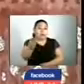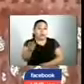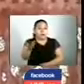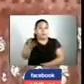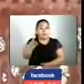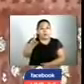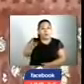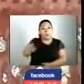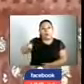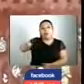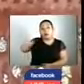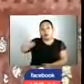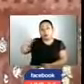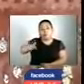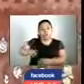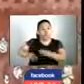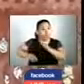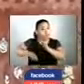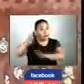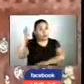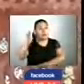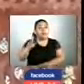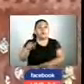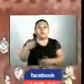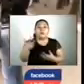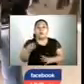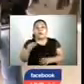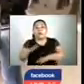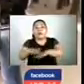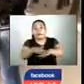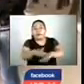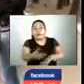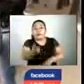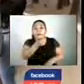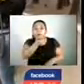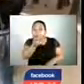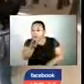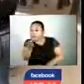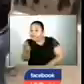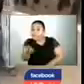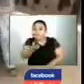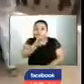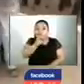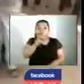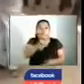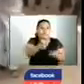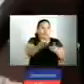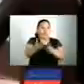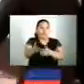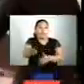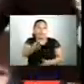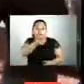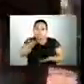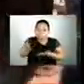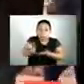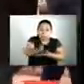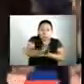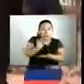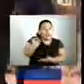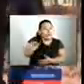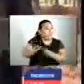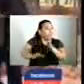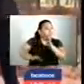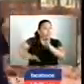más de un año, según informó un consorcio de medios de comunicación con base en datos de los gobiernos regionales, el país el más